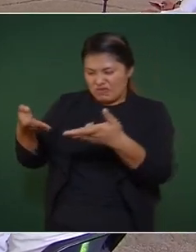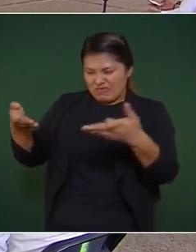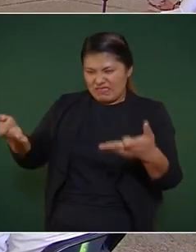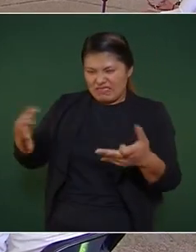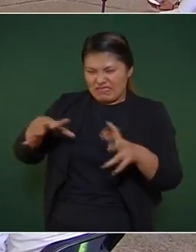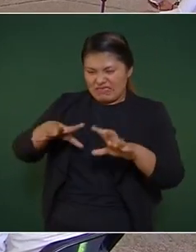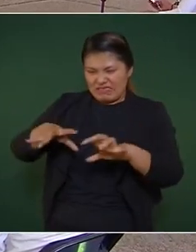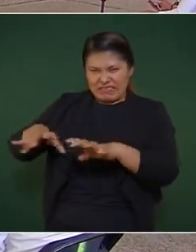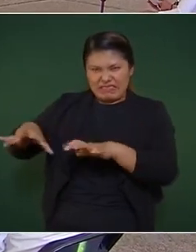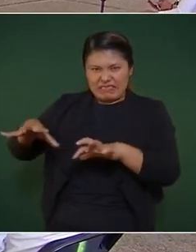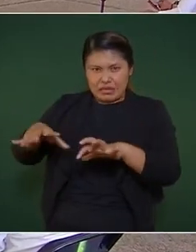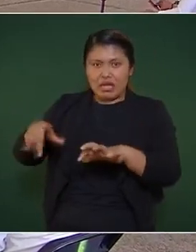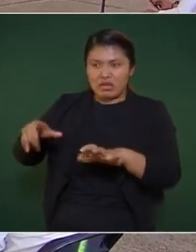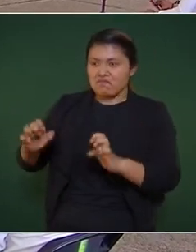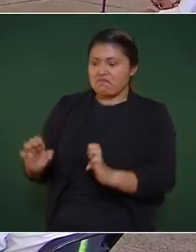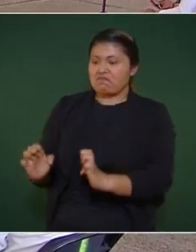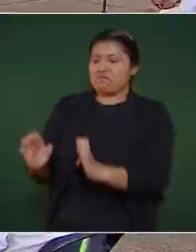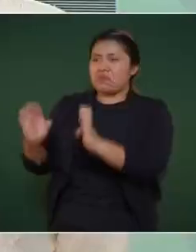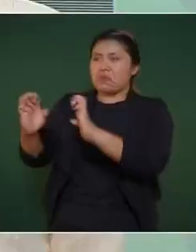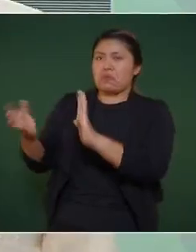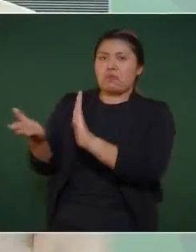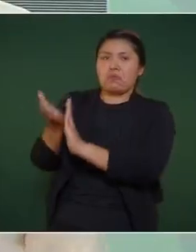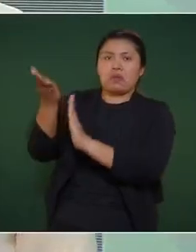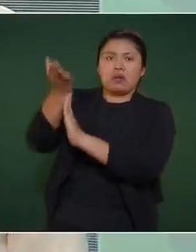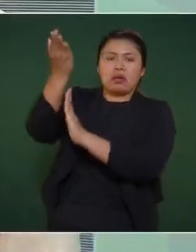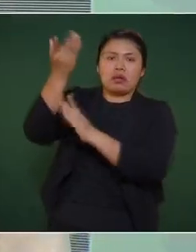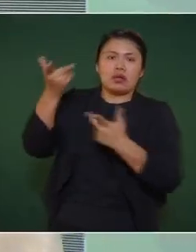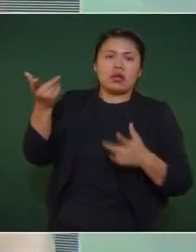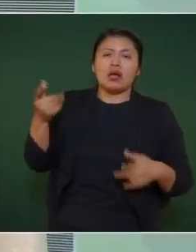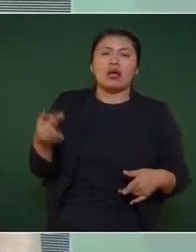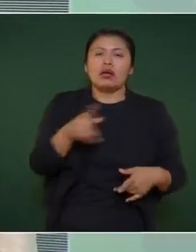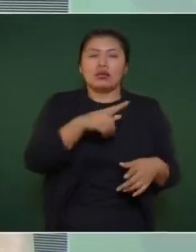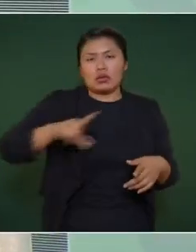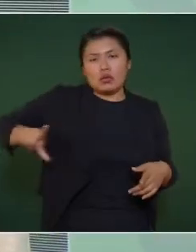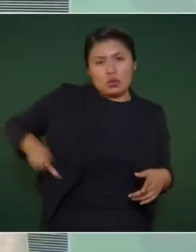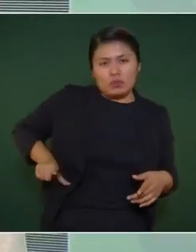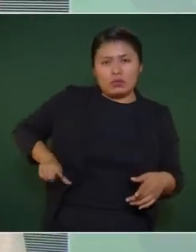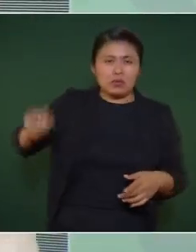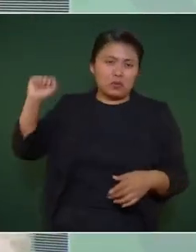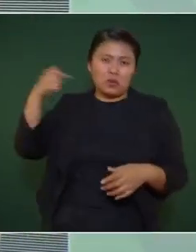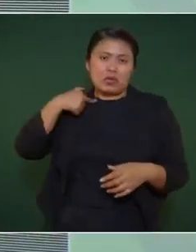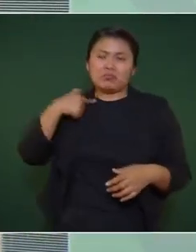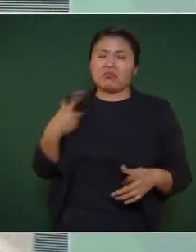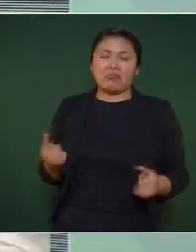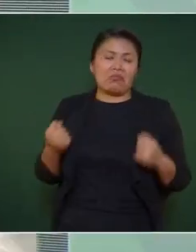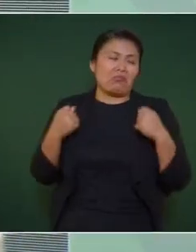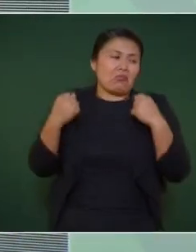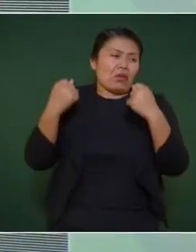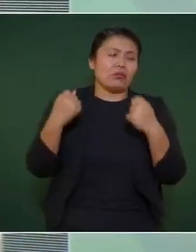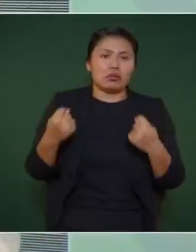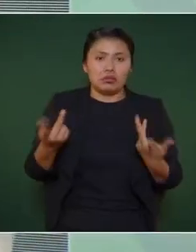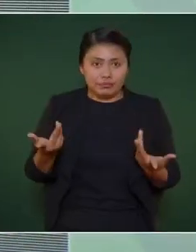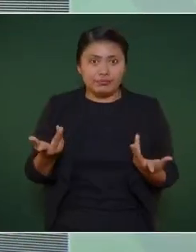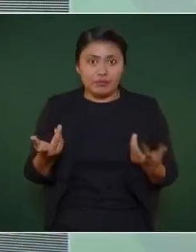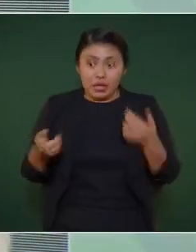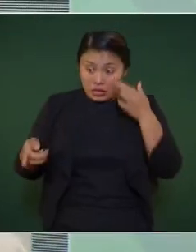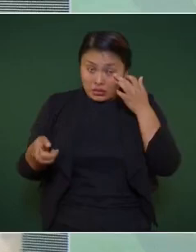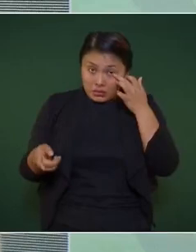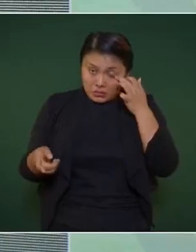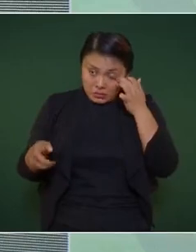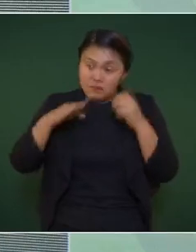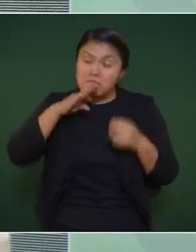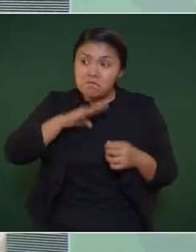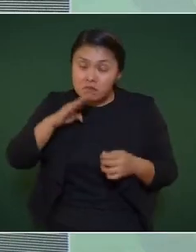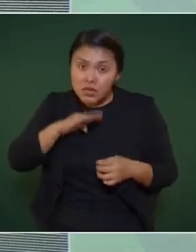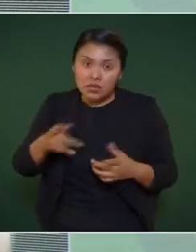construyeron. No les importaba la salud y tampoco les